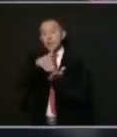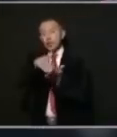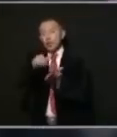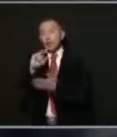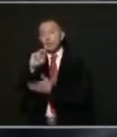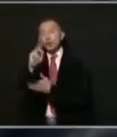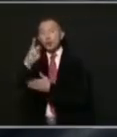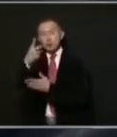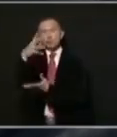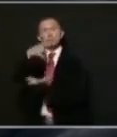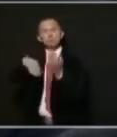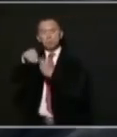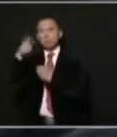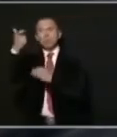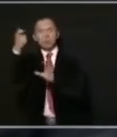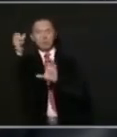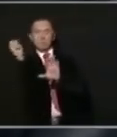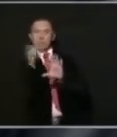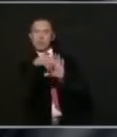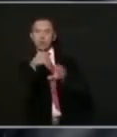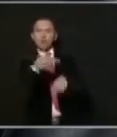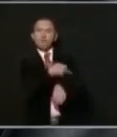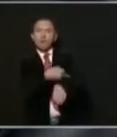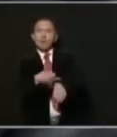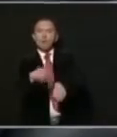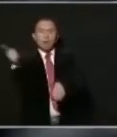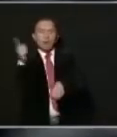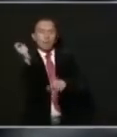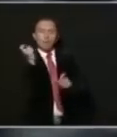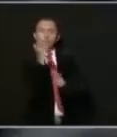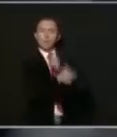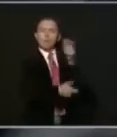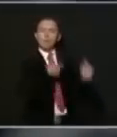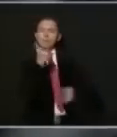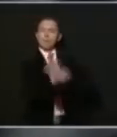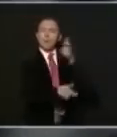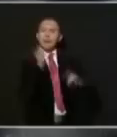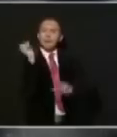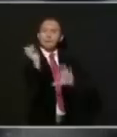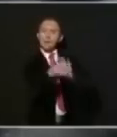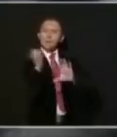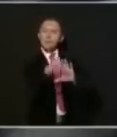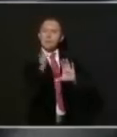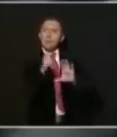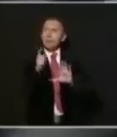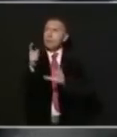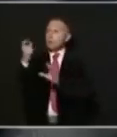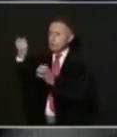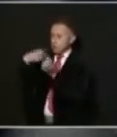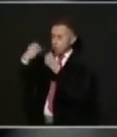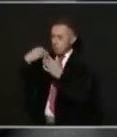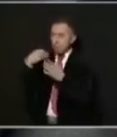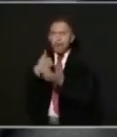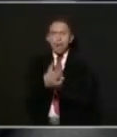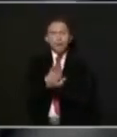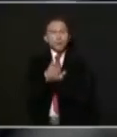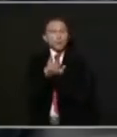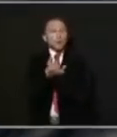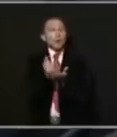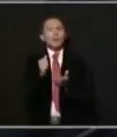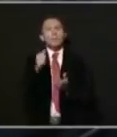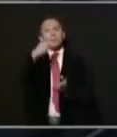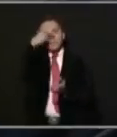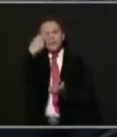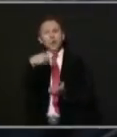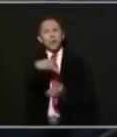Esas remesas son las que están ayudando en muchas regiones pobres de